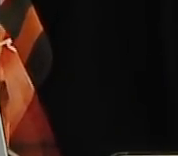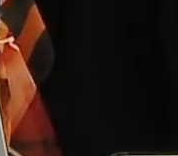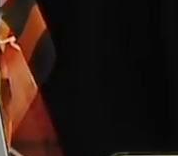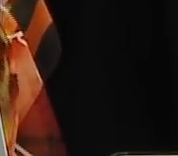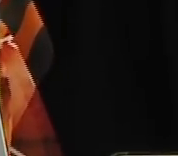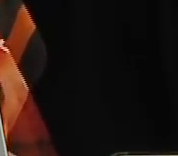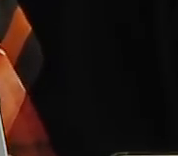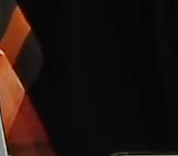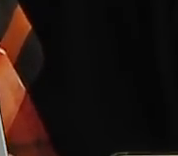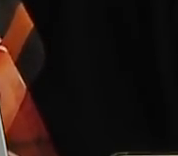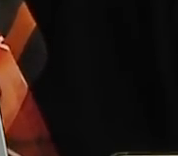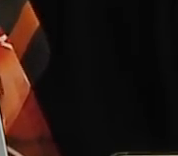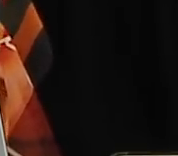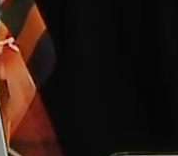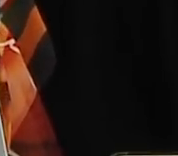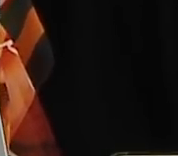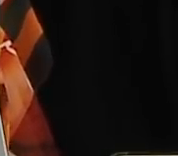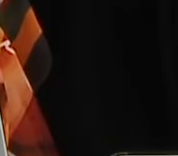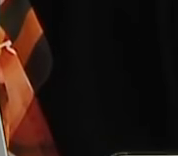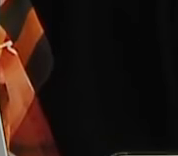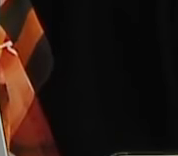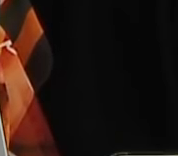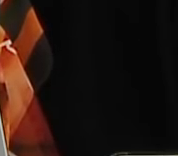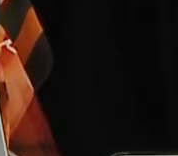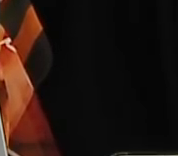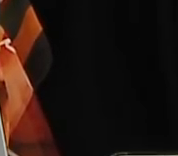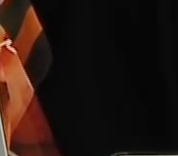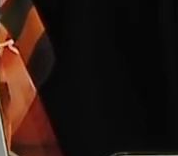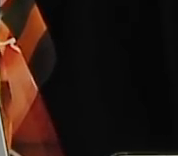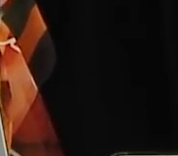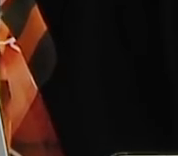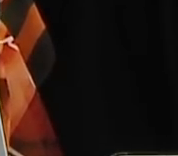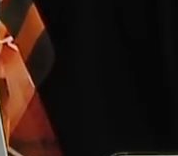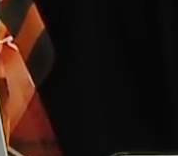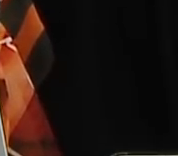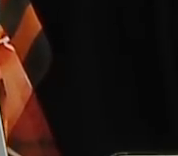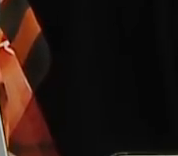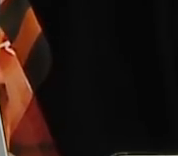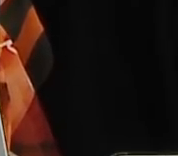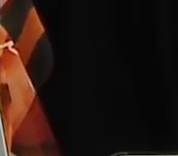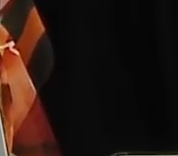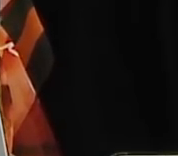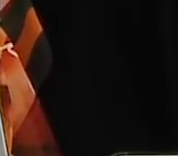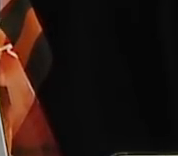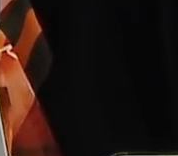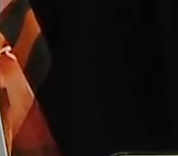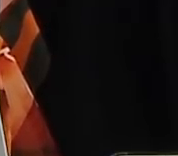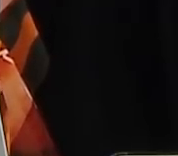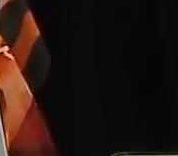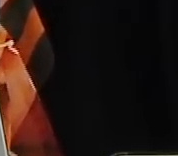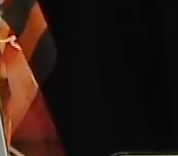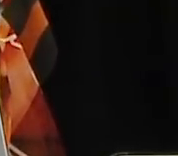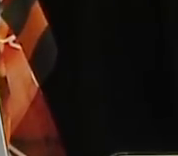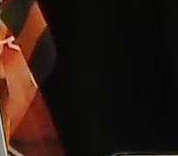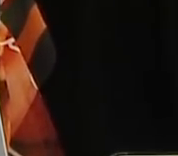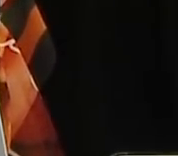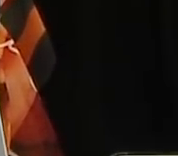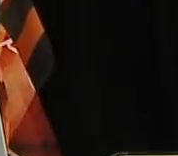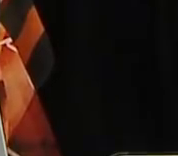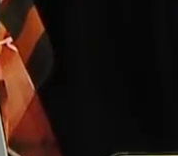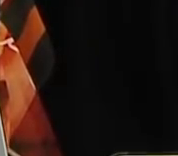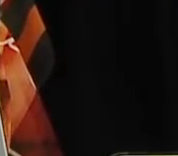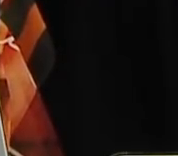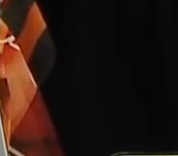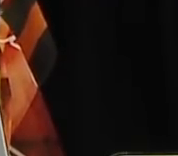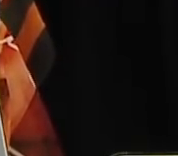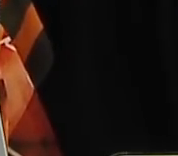esta conducta, que la tendría que afrontar además una vez que deje de ser presidente, lo que tenemos en estos momentos es una crisis política entre manos. José